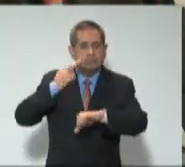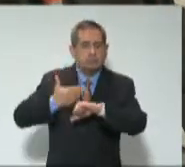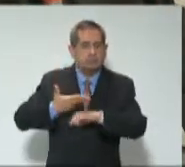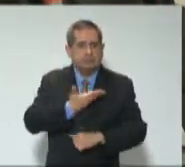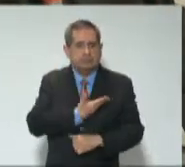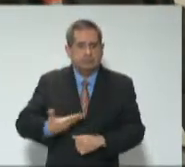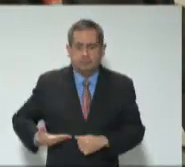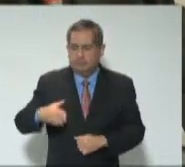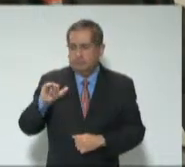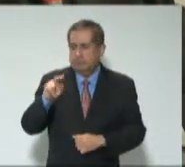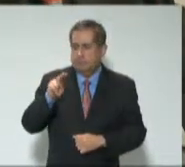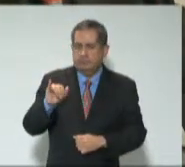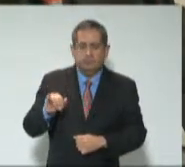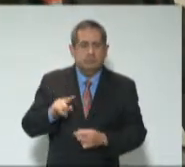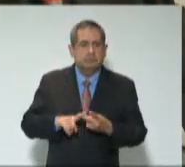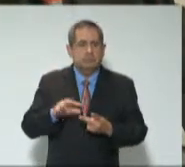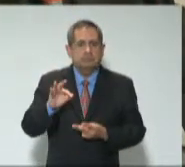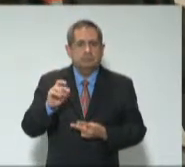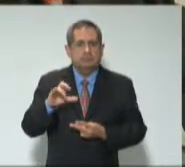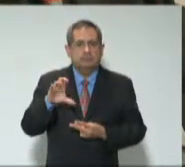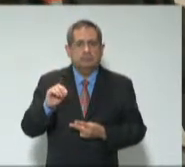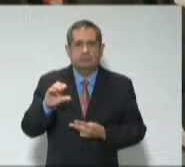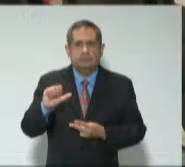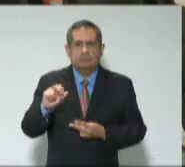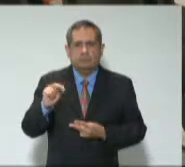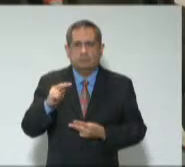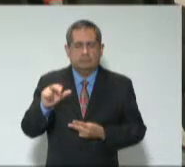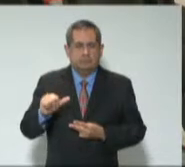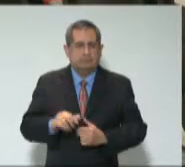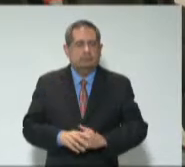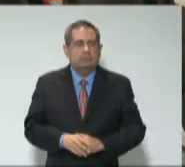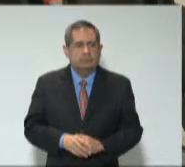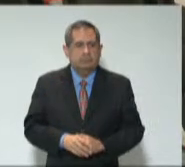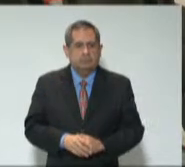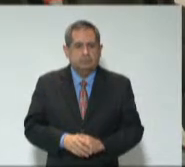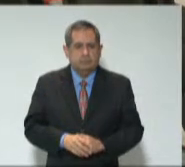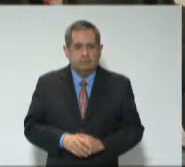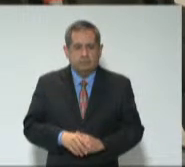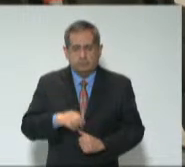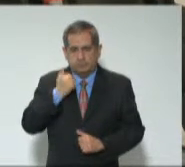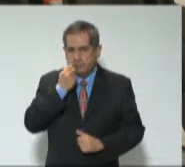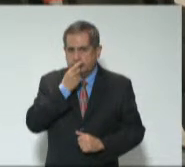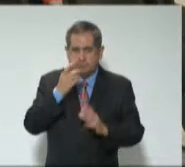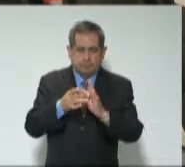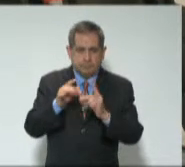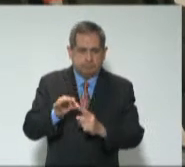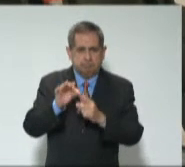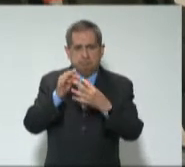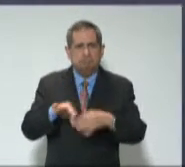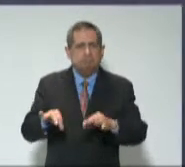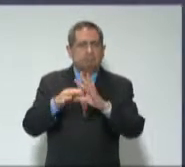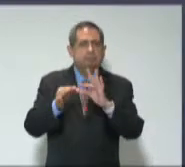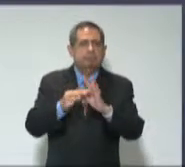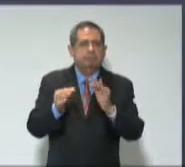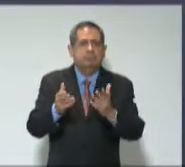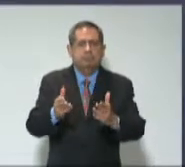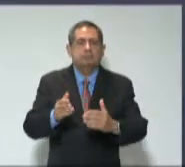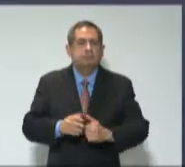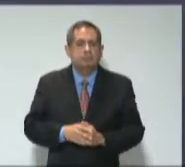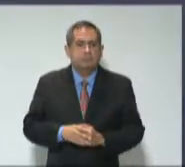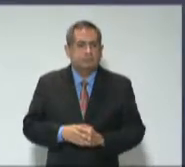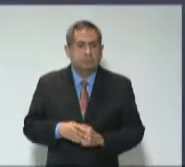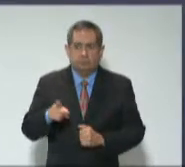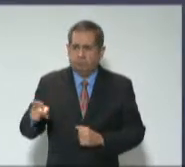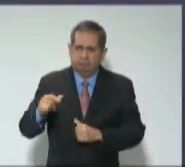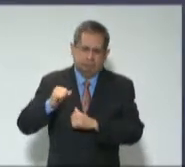del inai Francisco Acuña quiero destacar que ha sido un